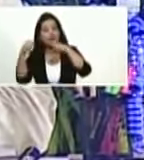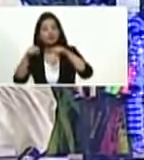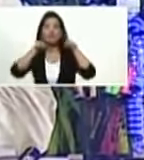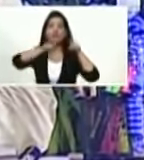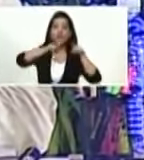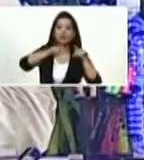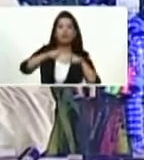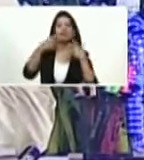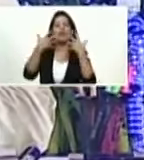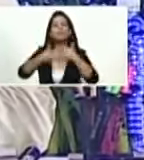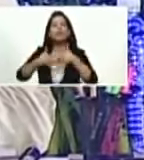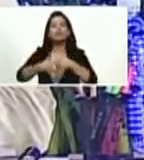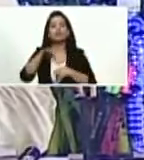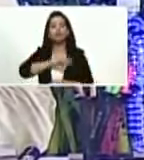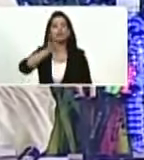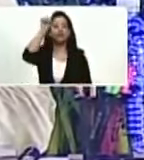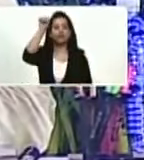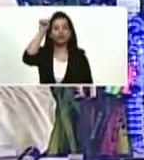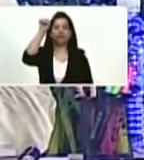empresas socialistas